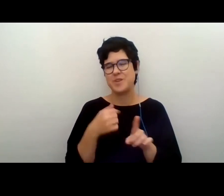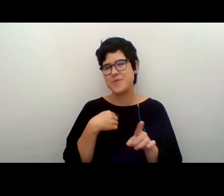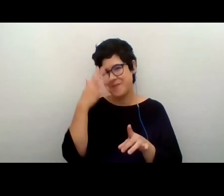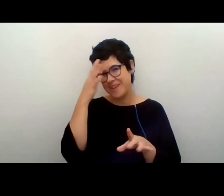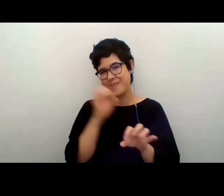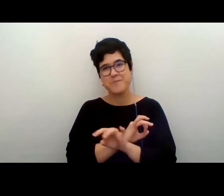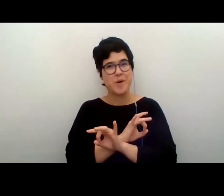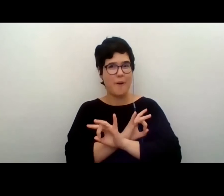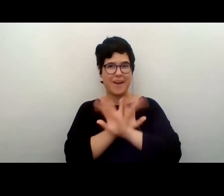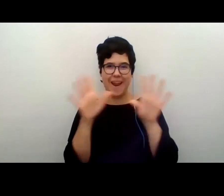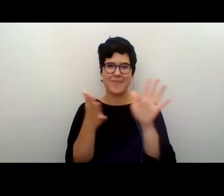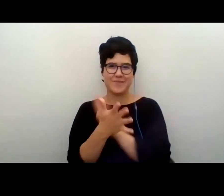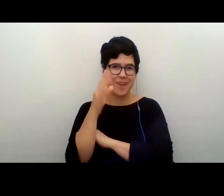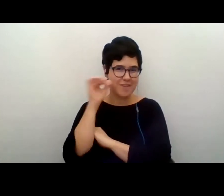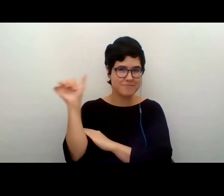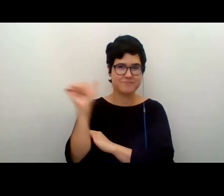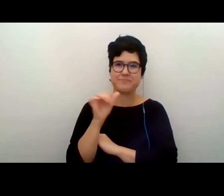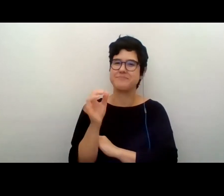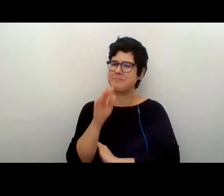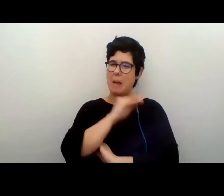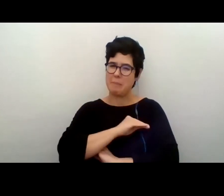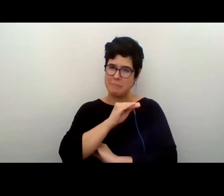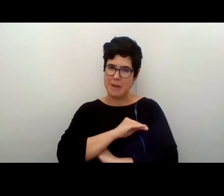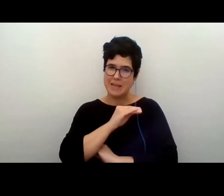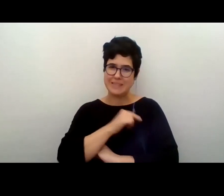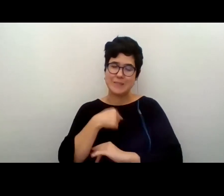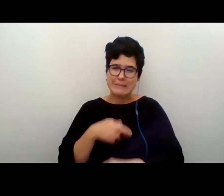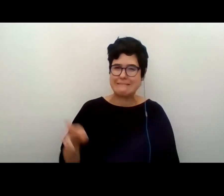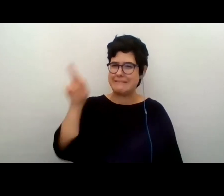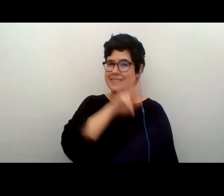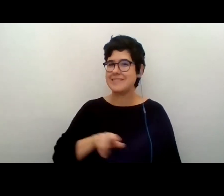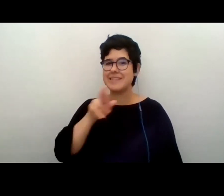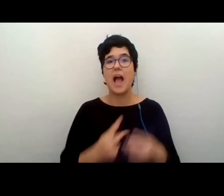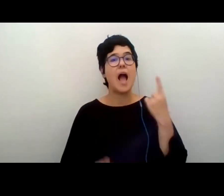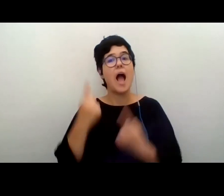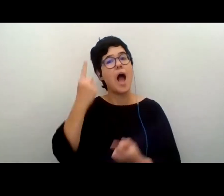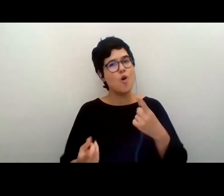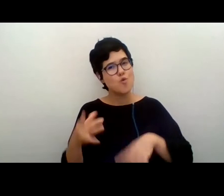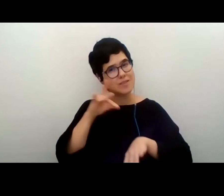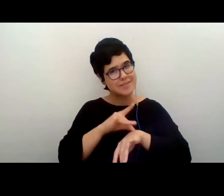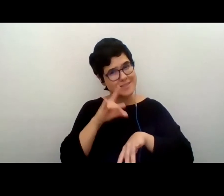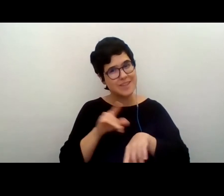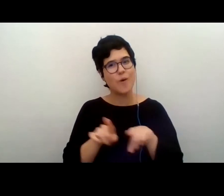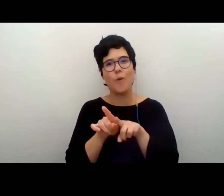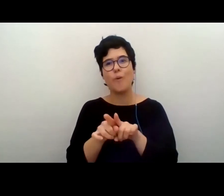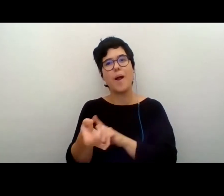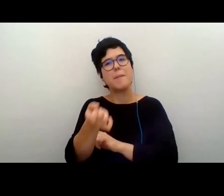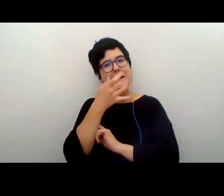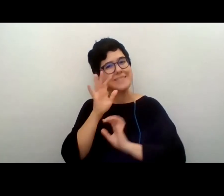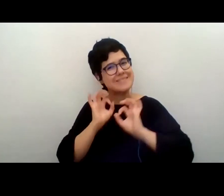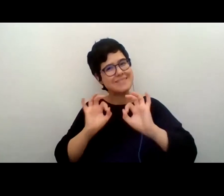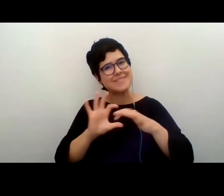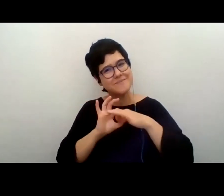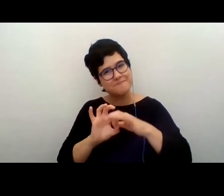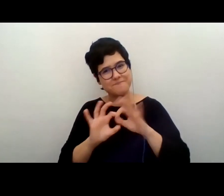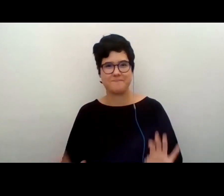iréis mucho si Dios quiere. Insistir en que hay determinadas patologías que hemos de tratarla con determinados medicamentos. Es decir, un